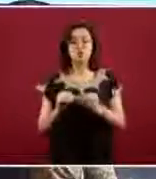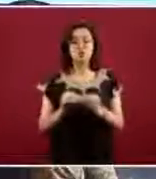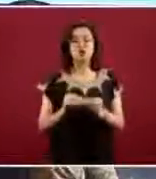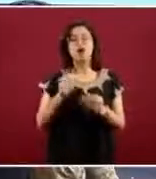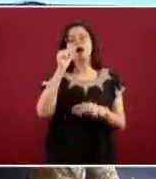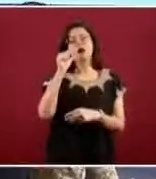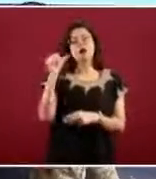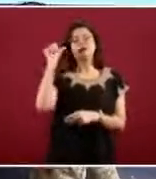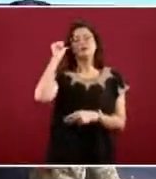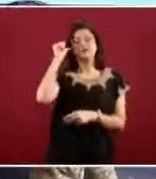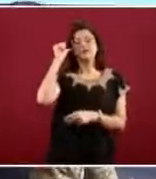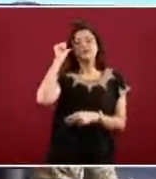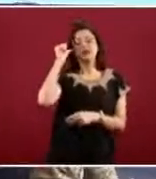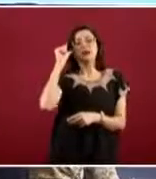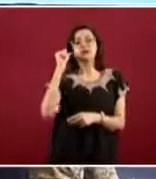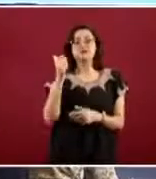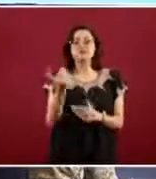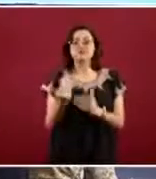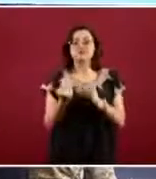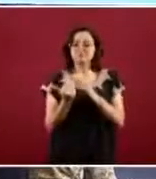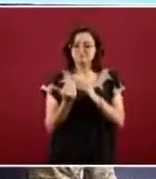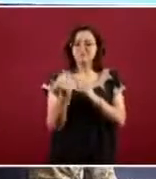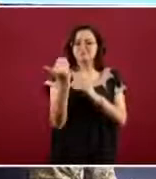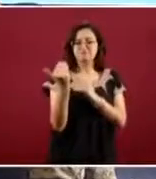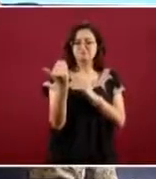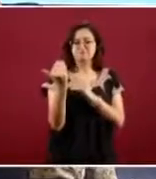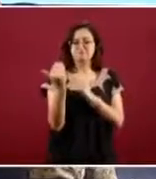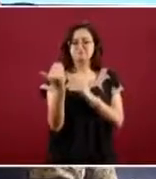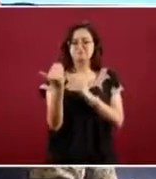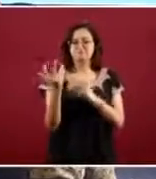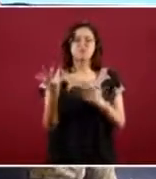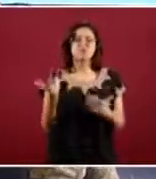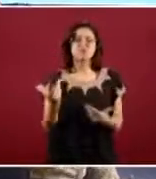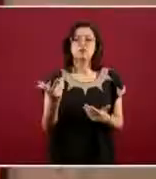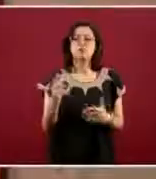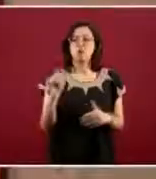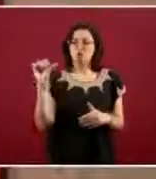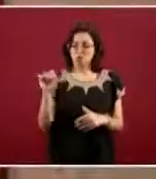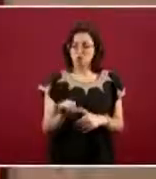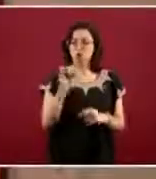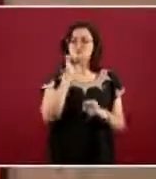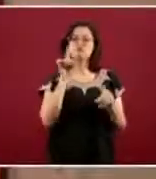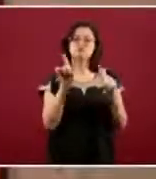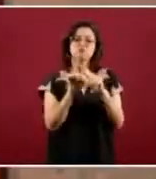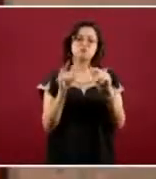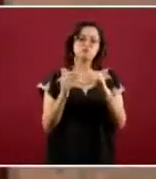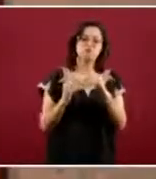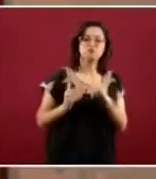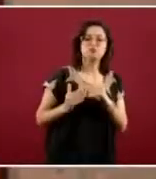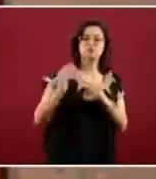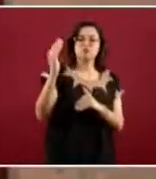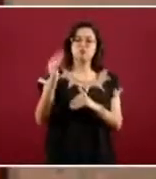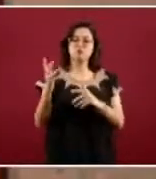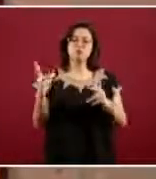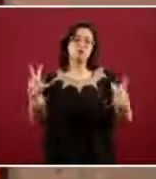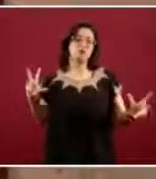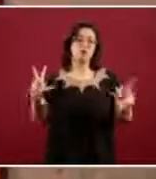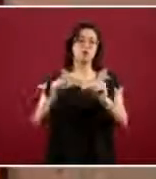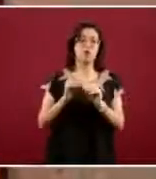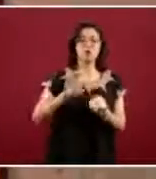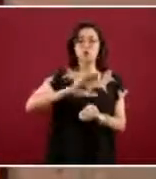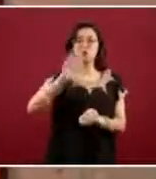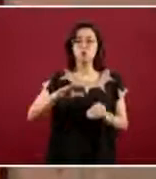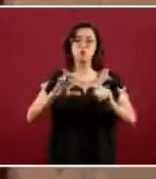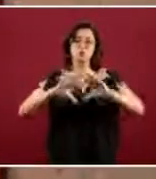ayer comentábamos que había tenido pequeños incrementos. Pues bueno, el día de hoy también se produce un incremento en la tasa de letalidad